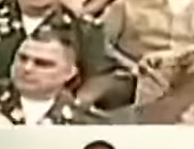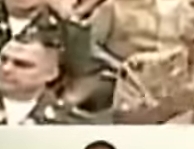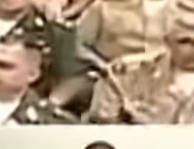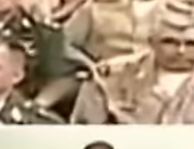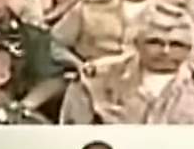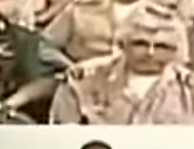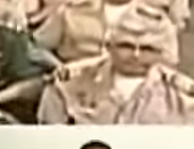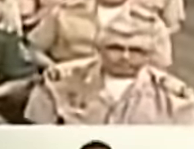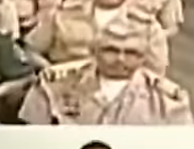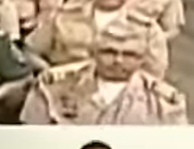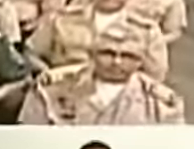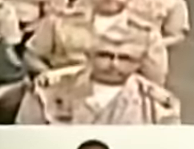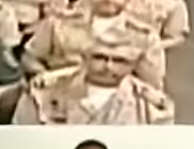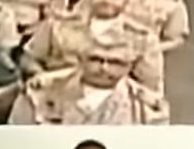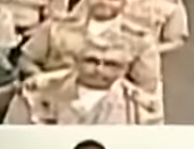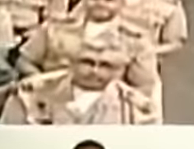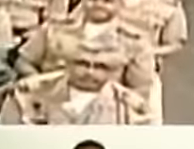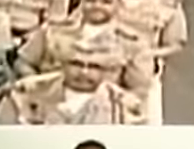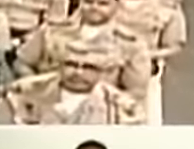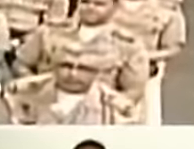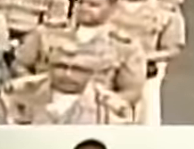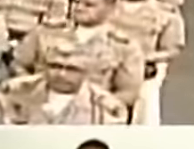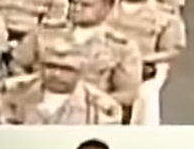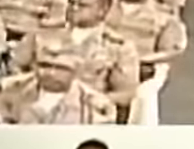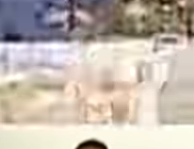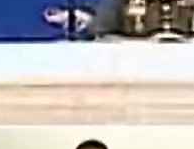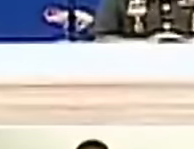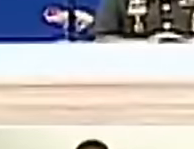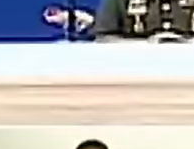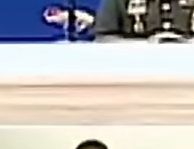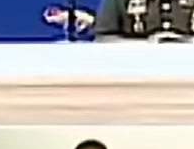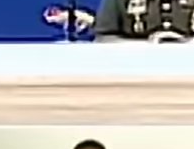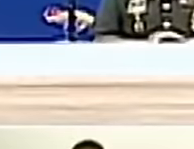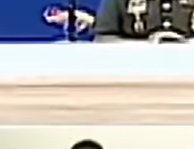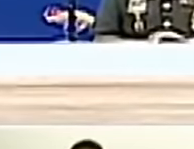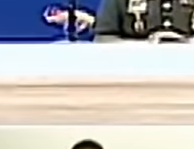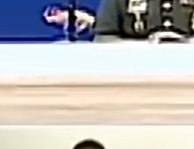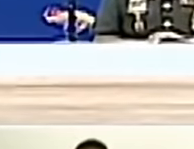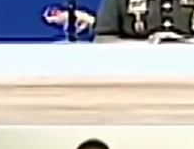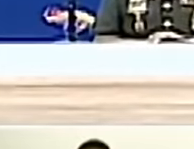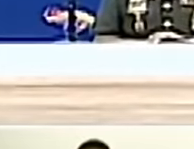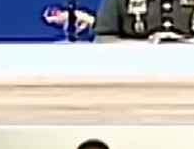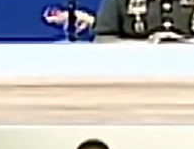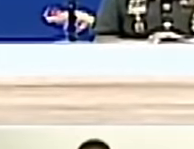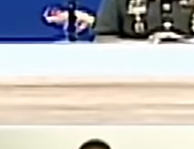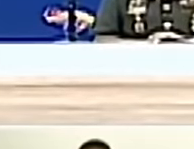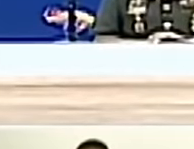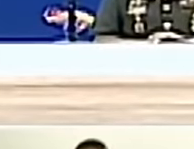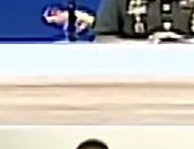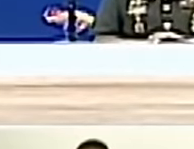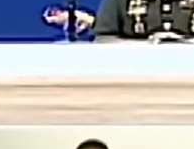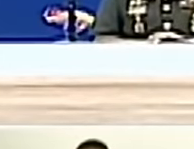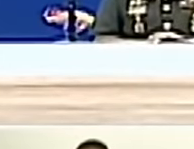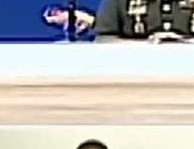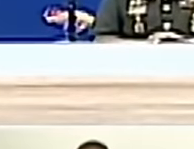Igualmente, en el primer lugar, medalla de oro olímpica,